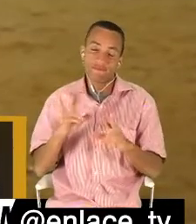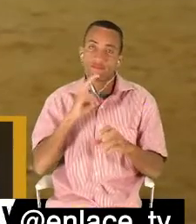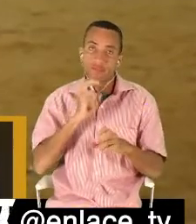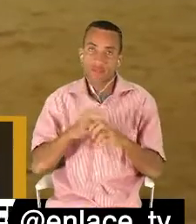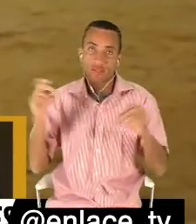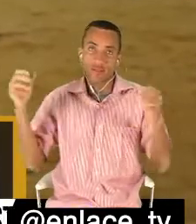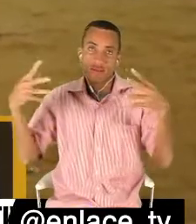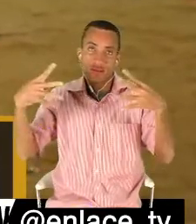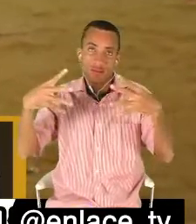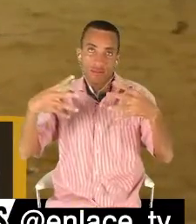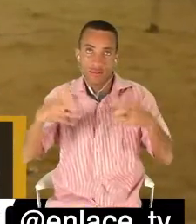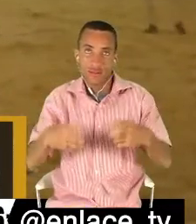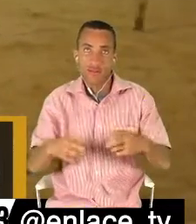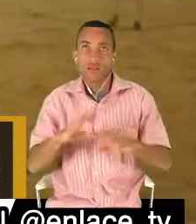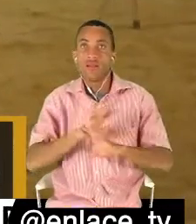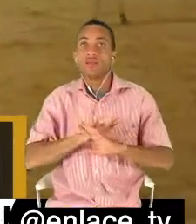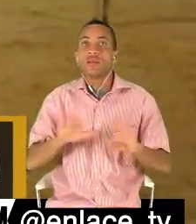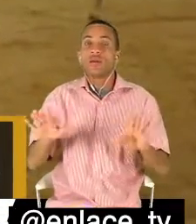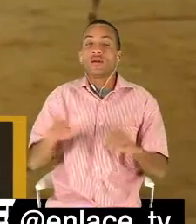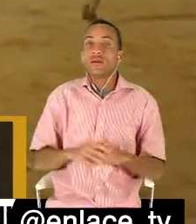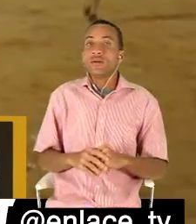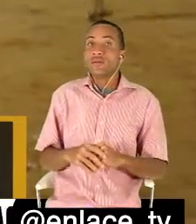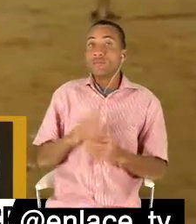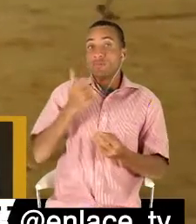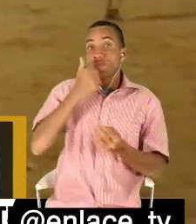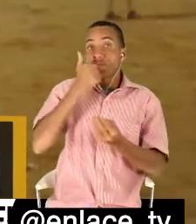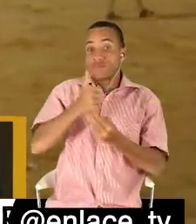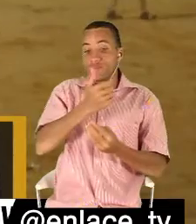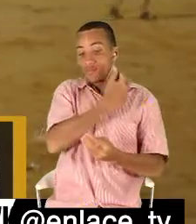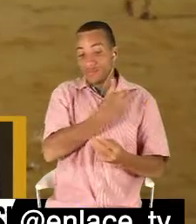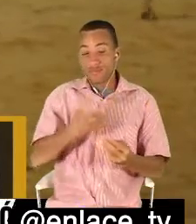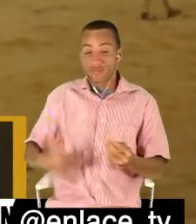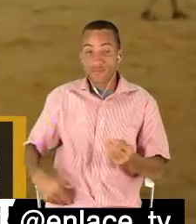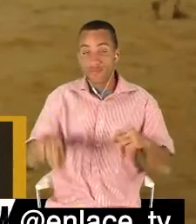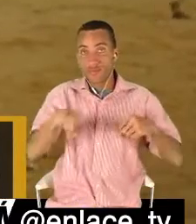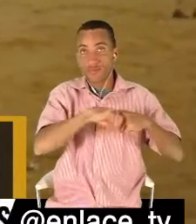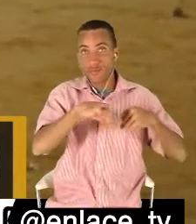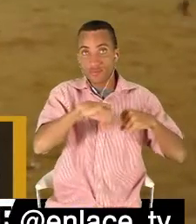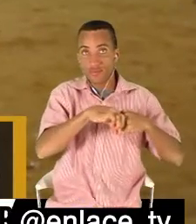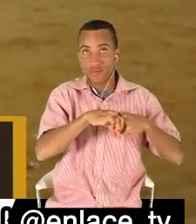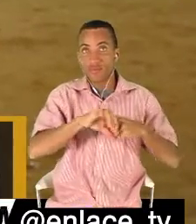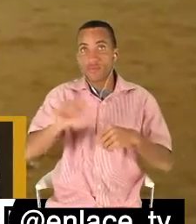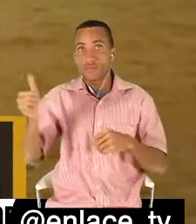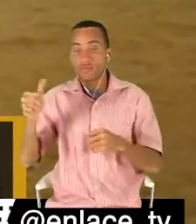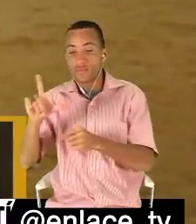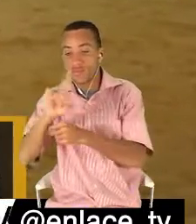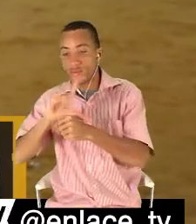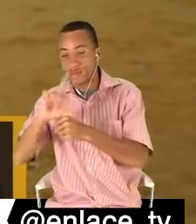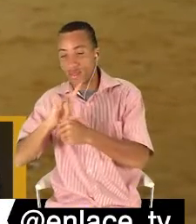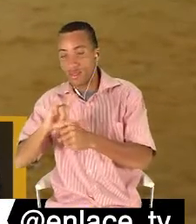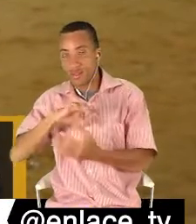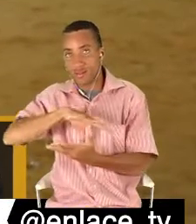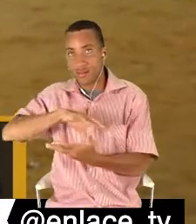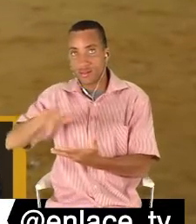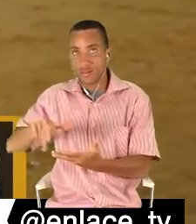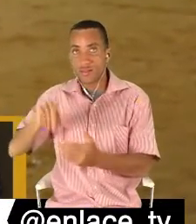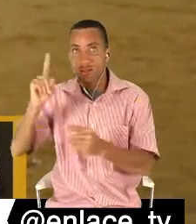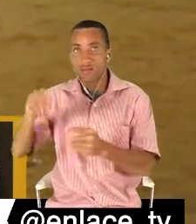hemos acordado con el presidente de Alianza, igualmente con la Liga Santanderiana, el presidente de la Liga,